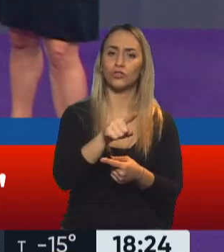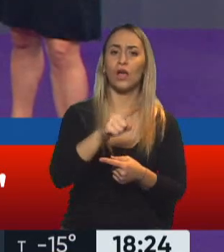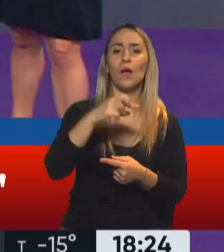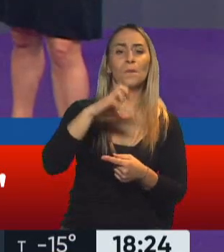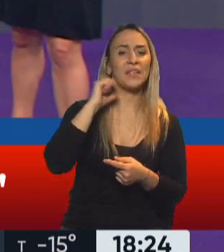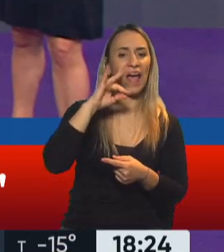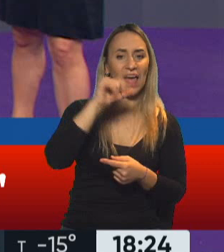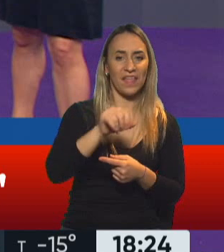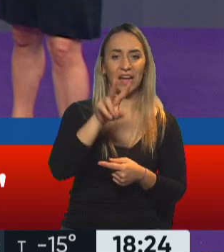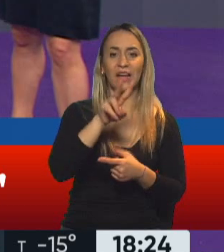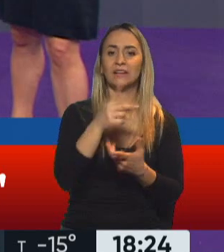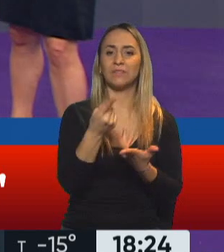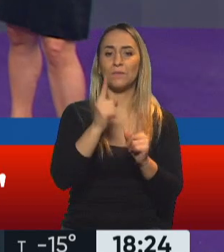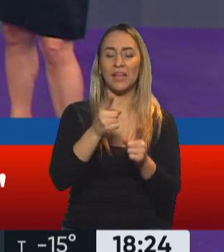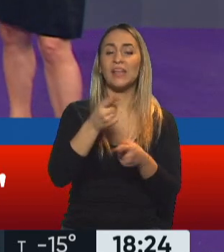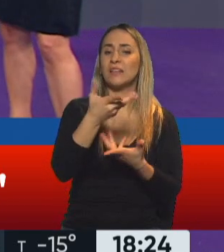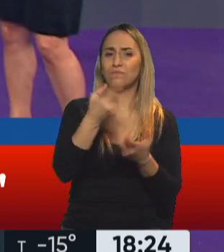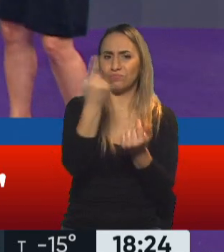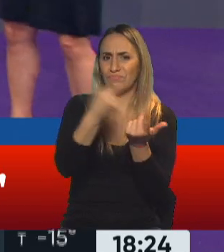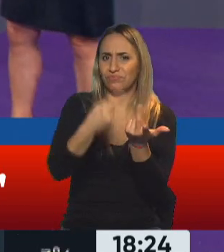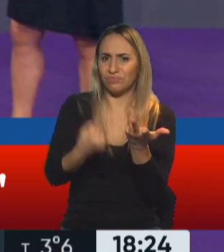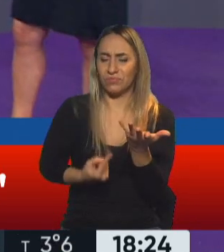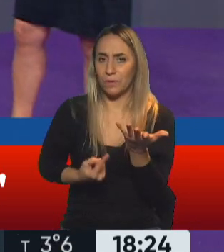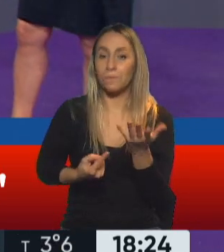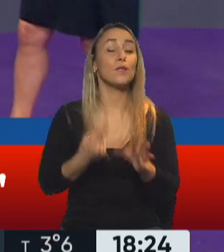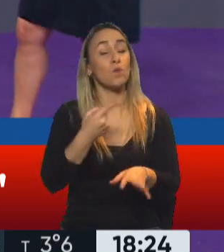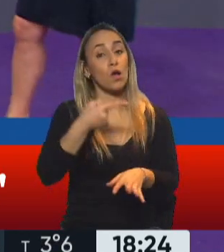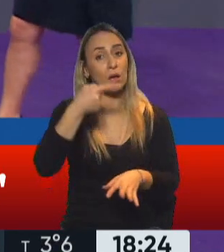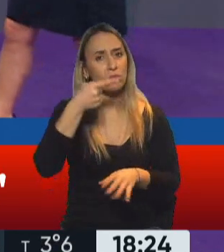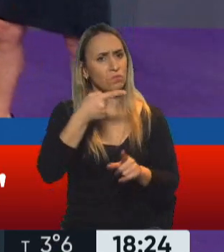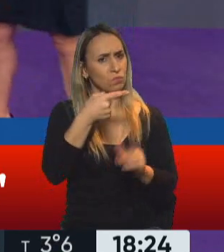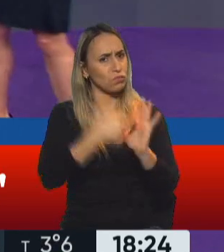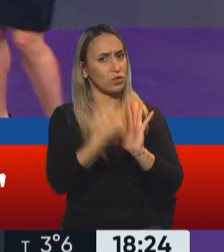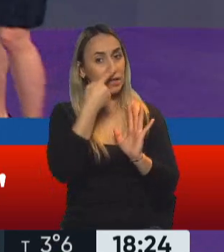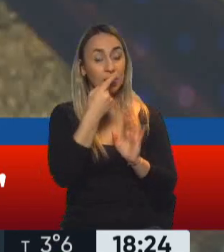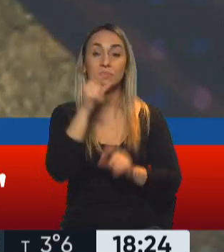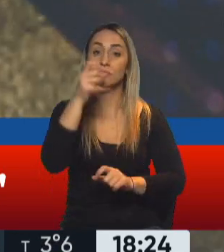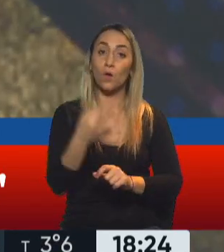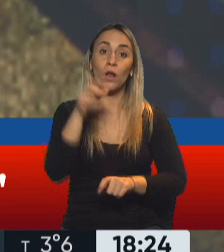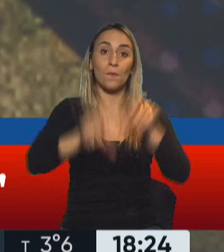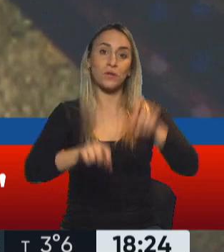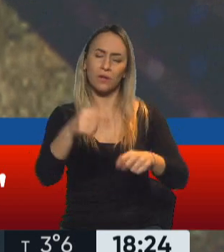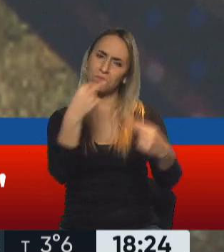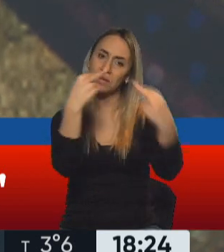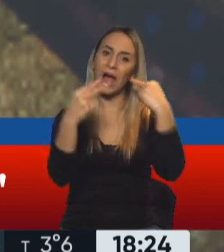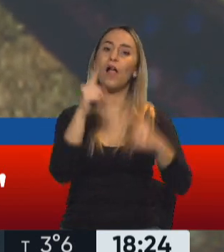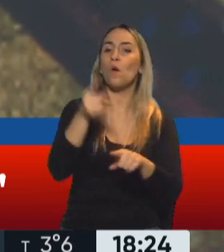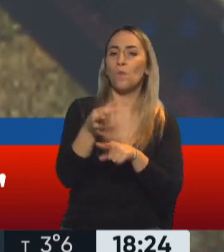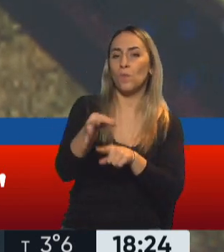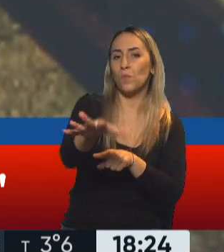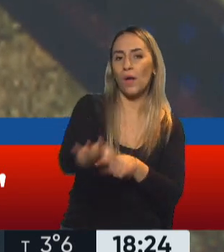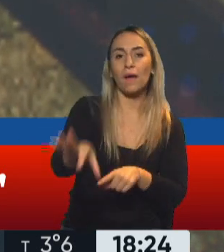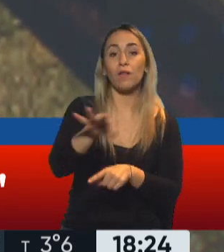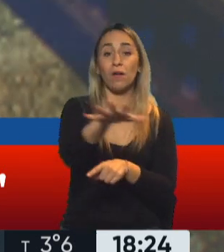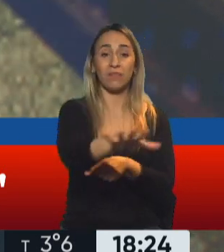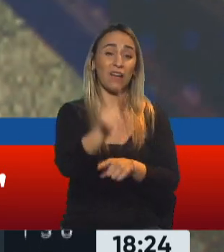carnaza 379. Ahora, lo interesante que más allá, sí, de todo esto, que seguramente alguien está mirando desde algún pueblo, alguna localidad, dice, pero yo no